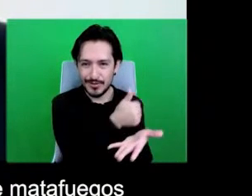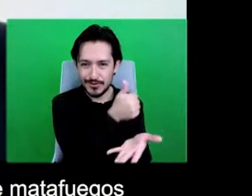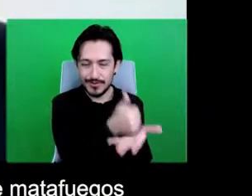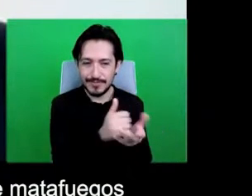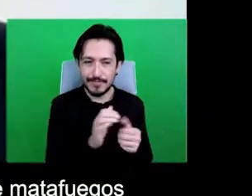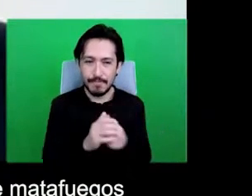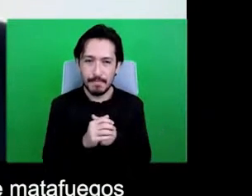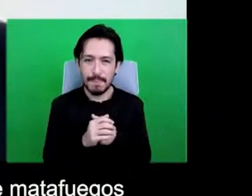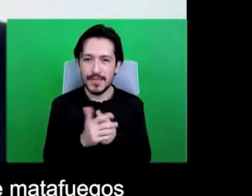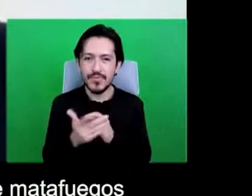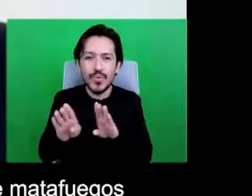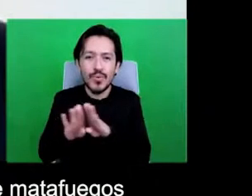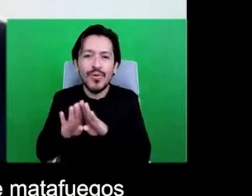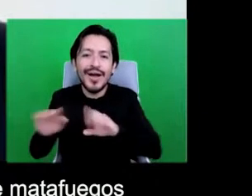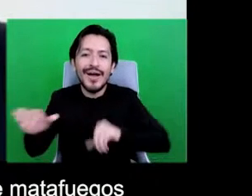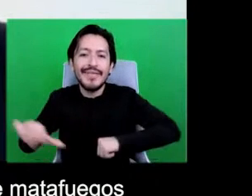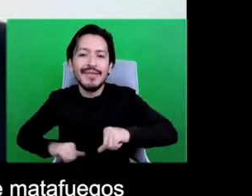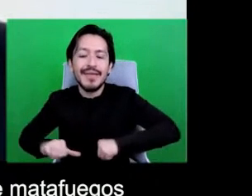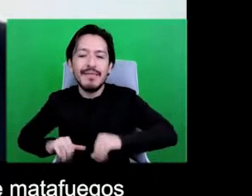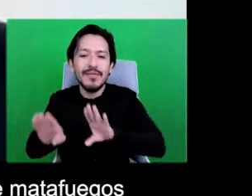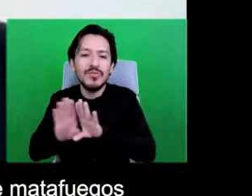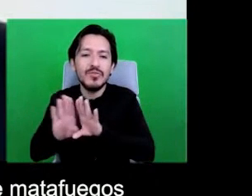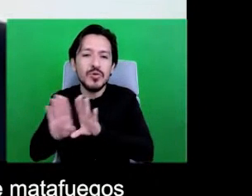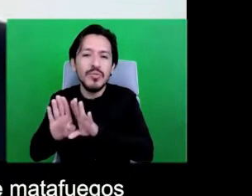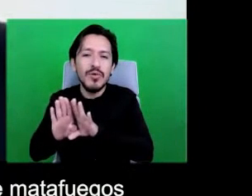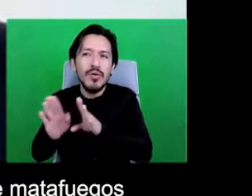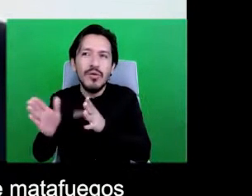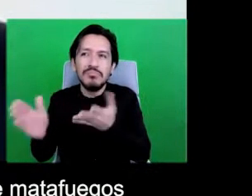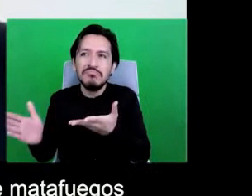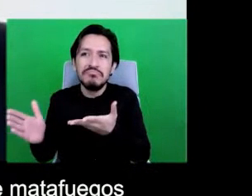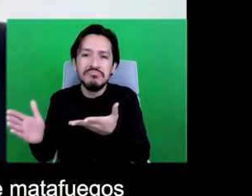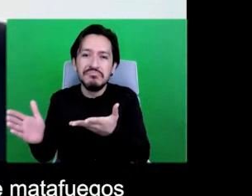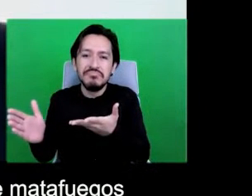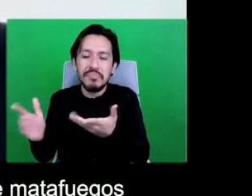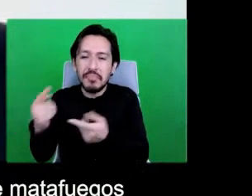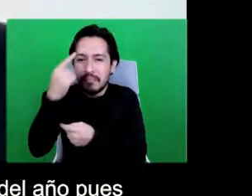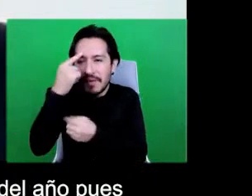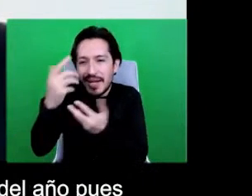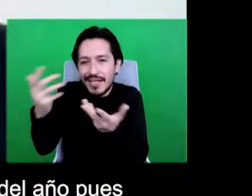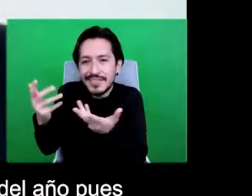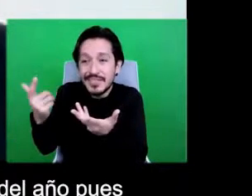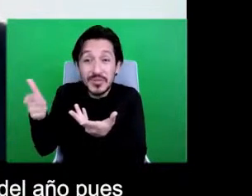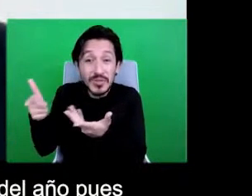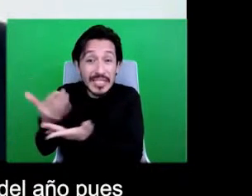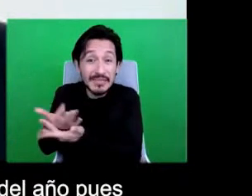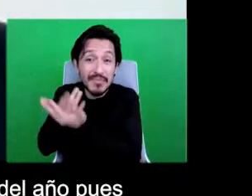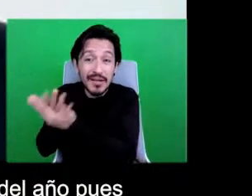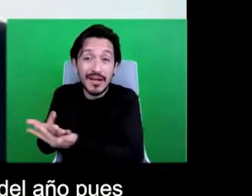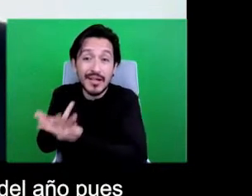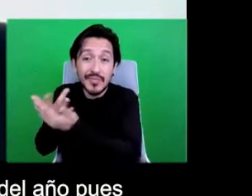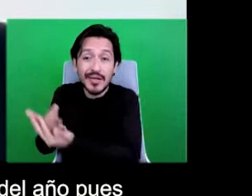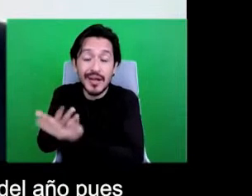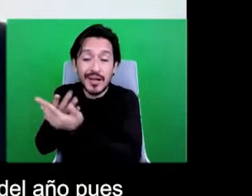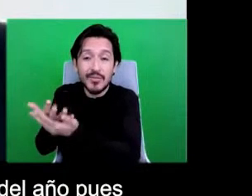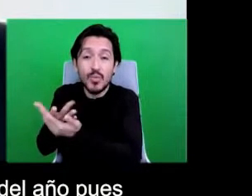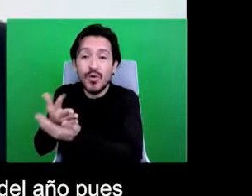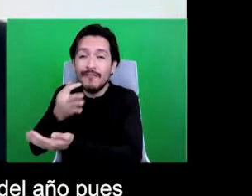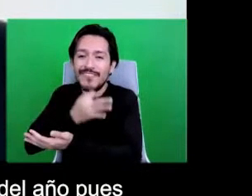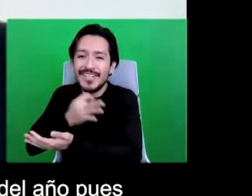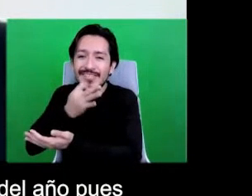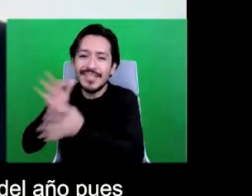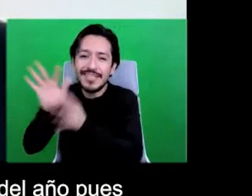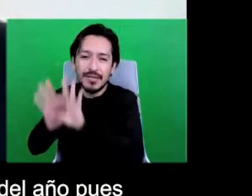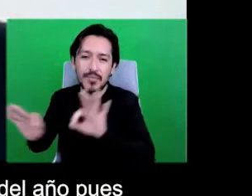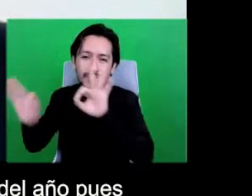Matafuegos. Solamente esperamos las fiestas patronales o las fiestas importantes para dar la mayor parte de recursos,